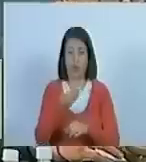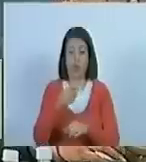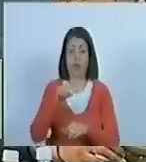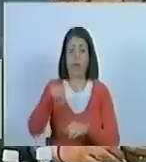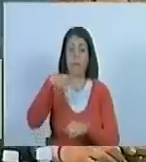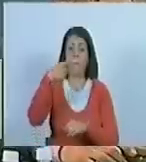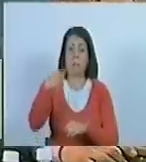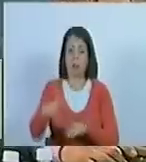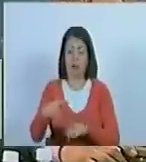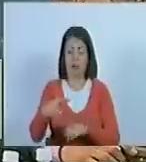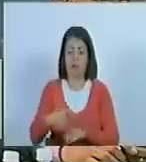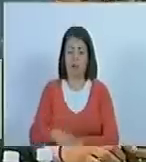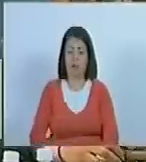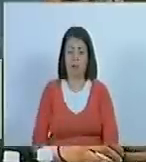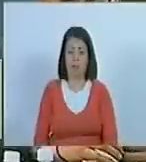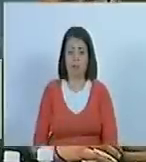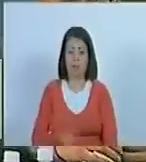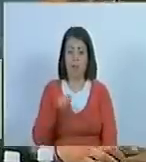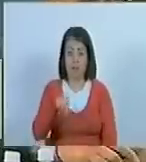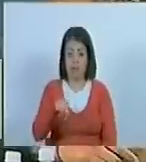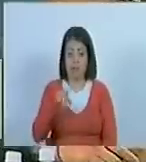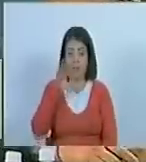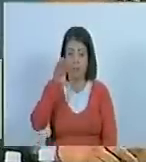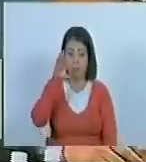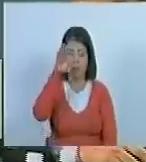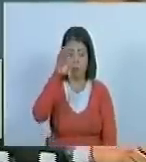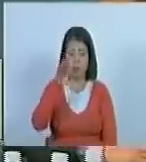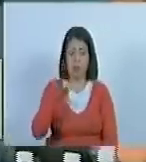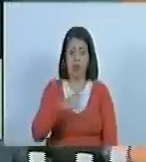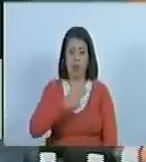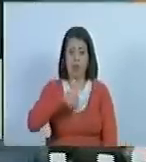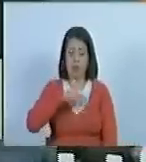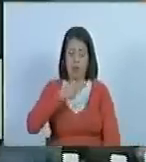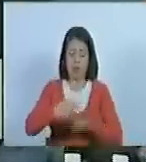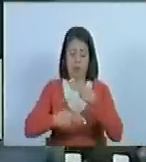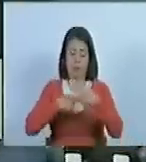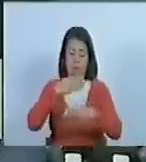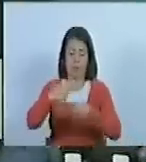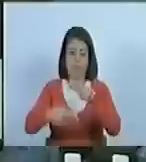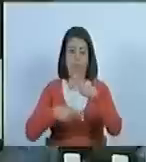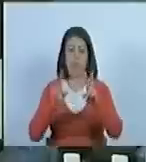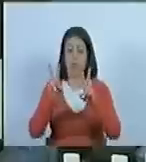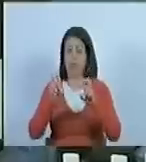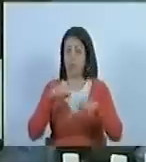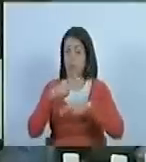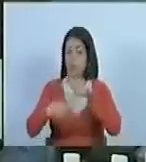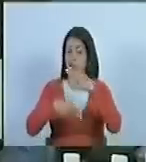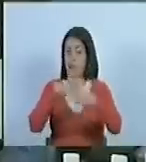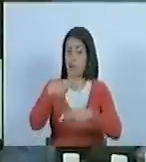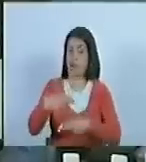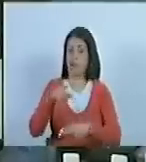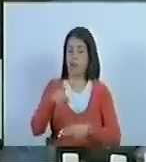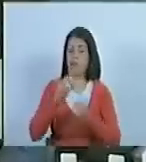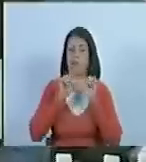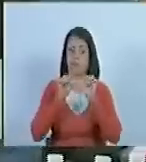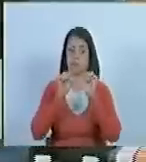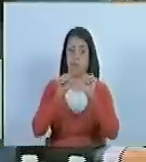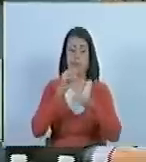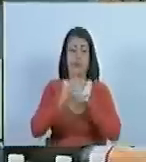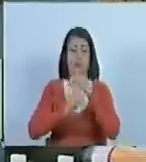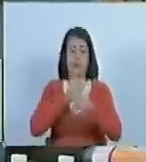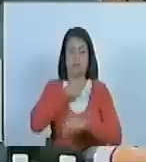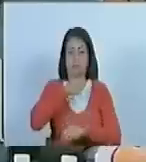mañana. Ese futuro donde nuestras generaciones, donde las nuevas generaciones continuarán